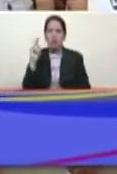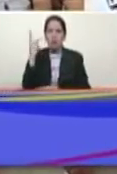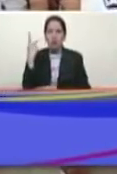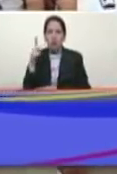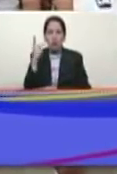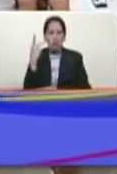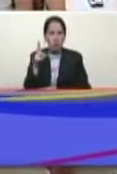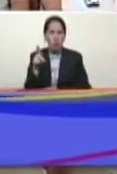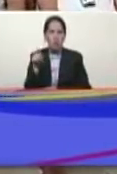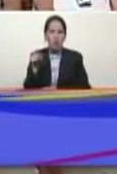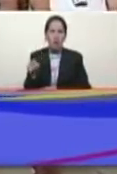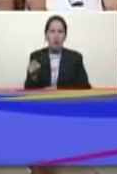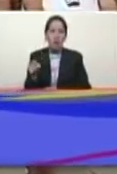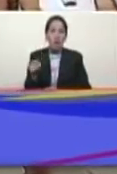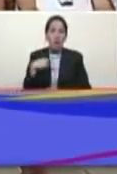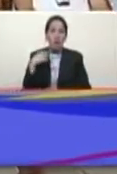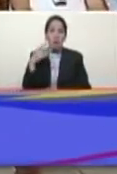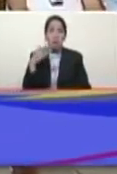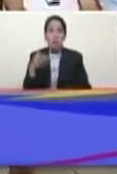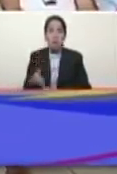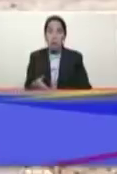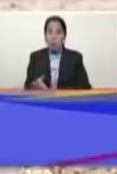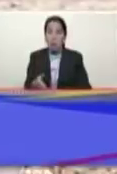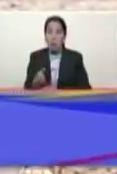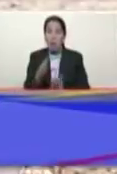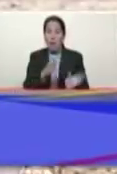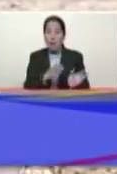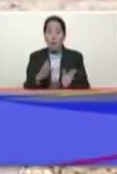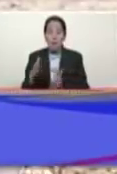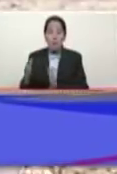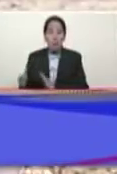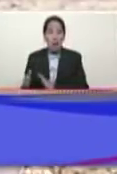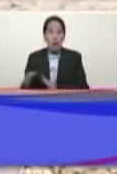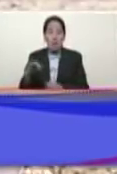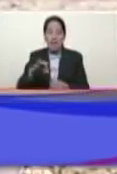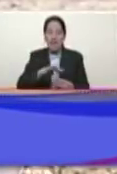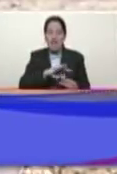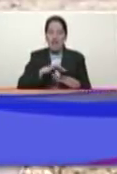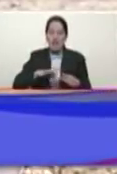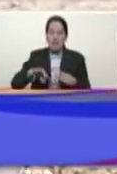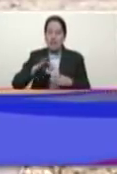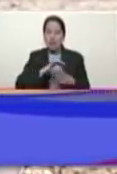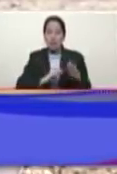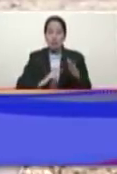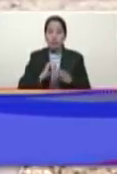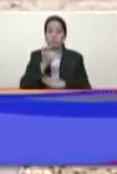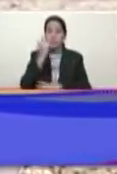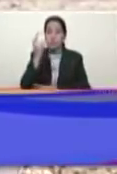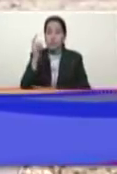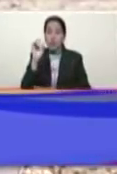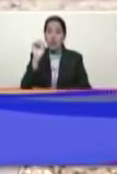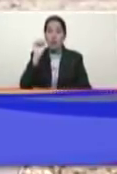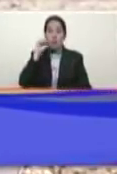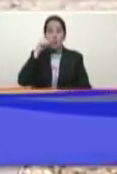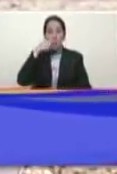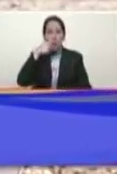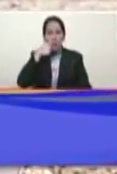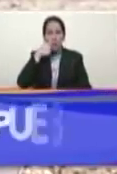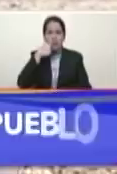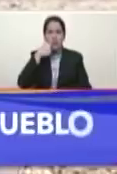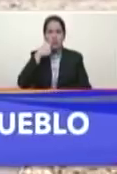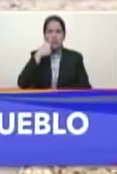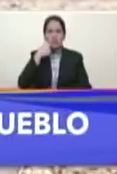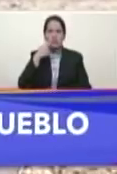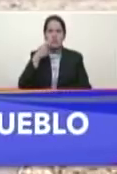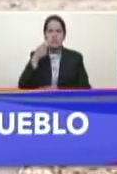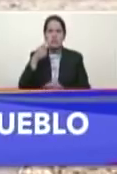Nieves. Vamos a lanzar el plan estratégico de semillas. Sin maíz no hay país, es la